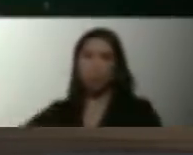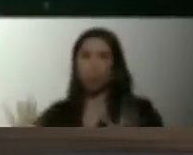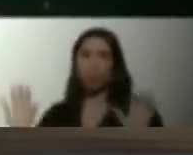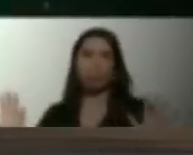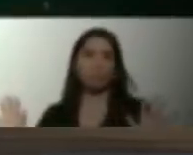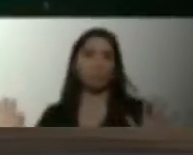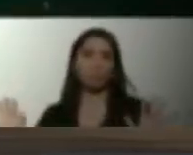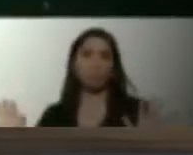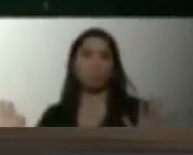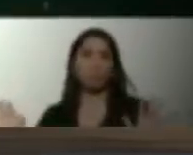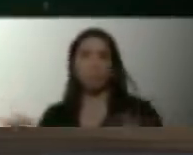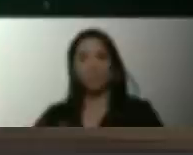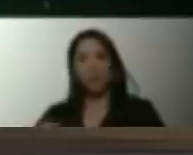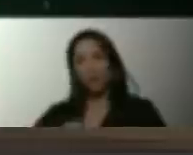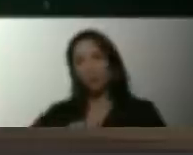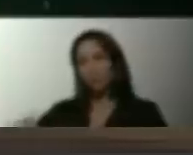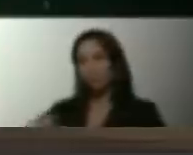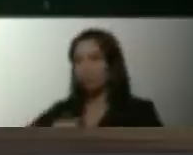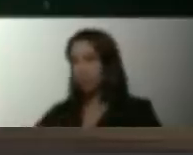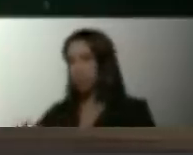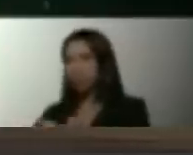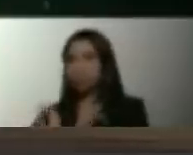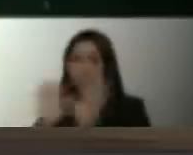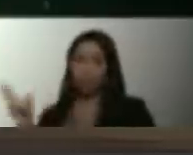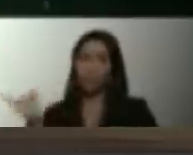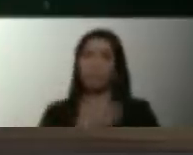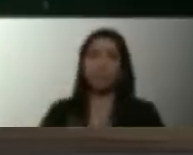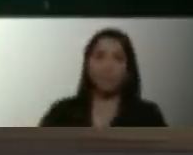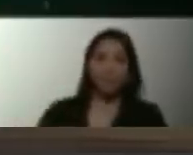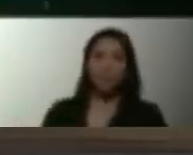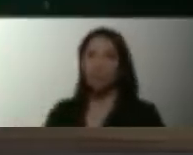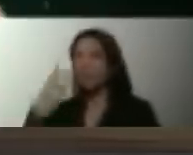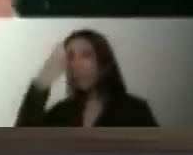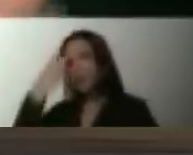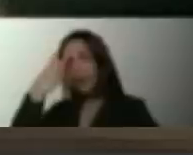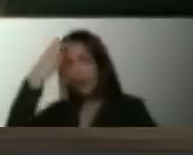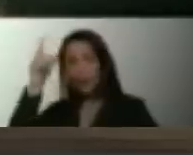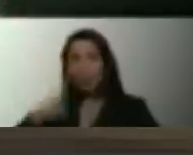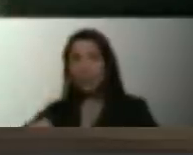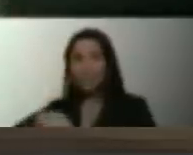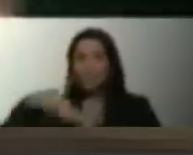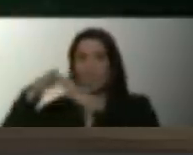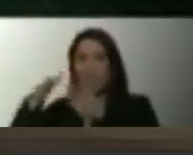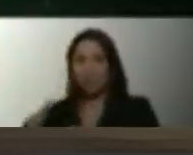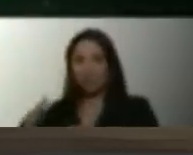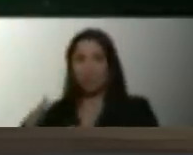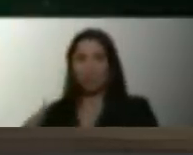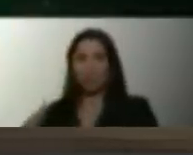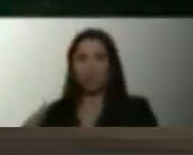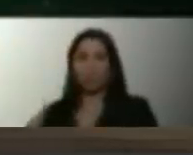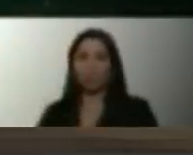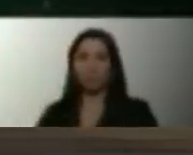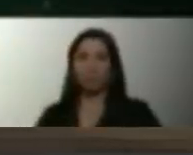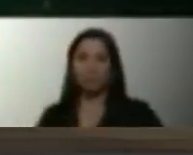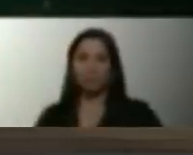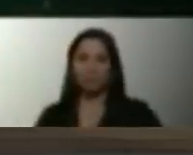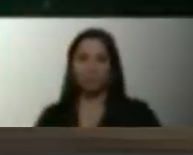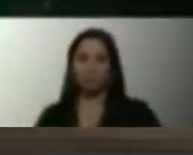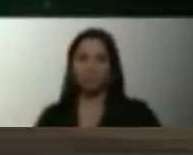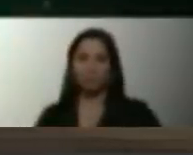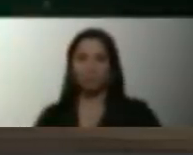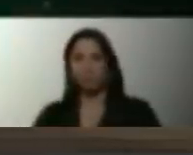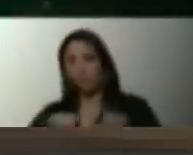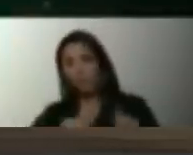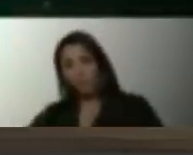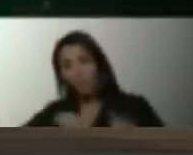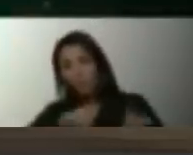también contabilizan 10 decesos. Tenemos un número de casos muy controlado, dijo Maduro en transmisión por Venezolana